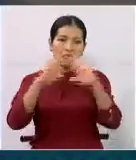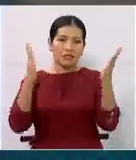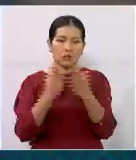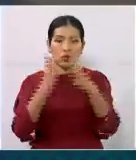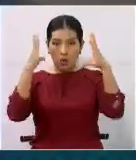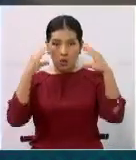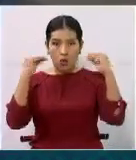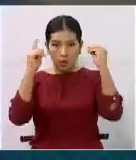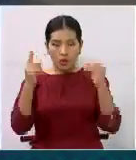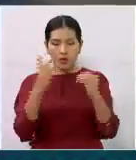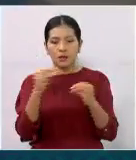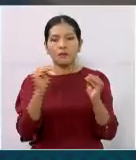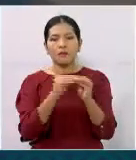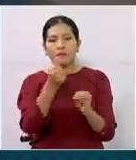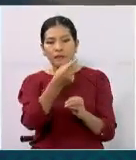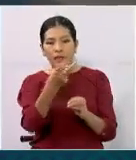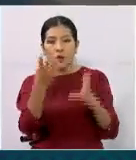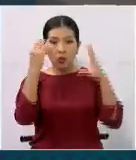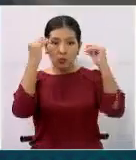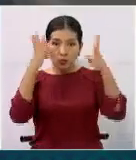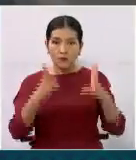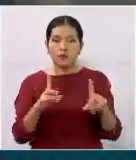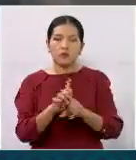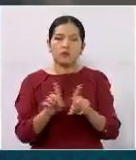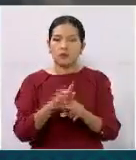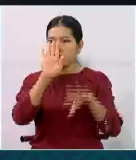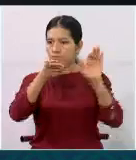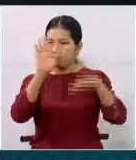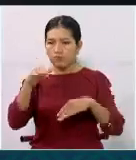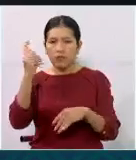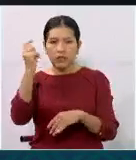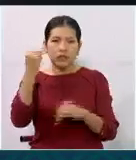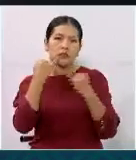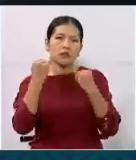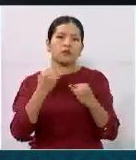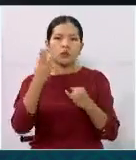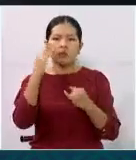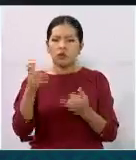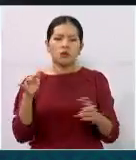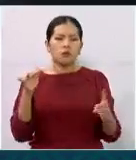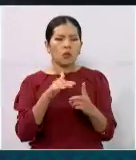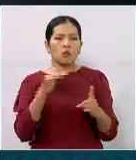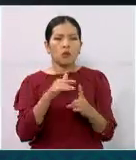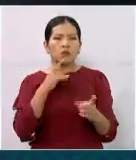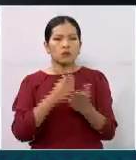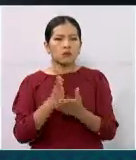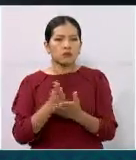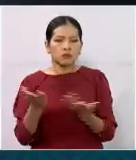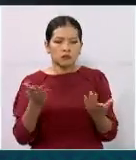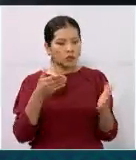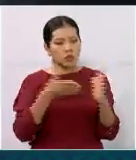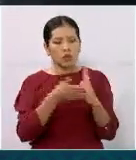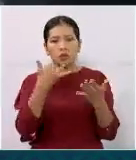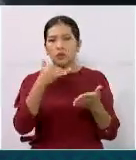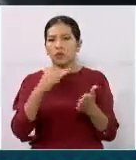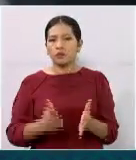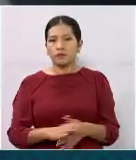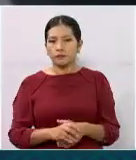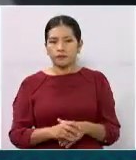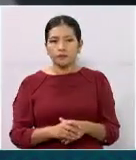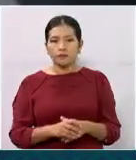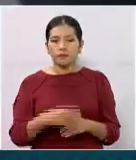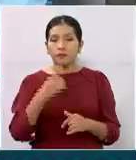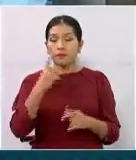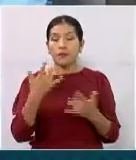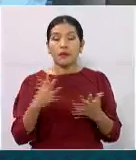Holanda y algunos profesores deberían ser citados a declarar por los hechos de violencia que compromete la integridad de estudiantes.